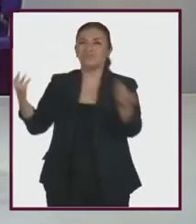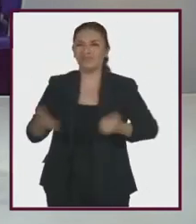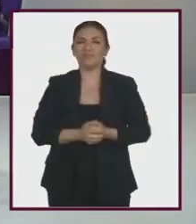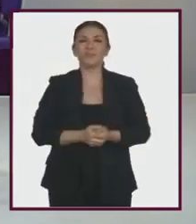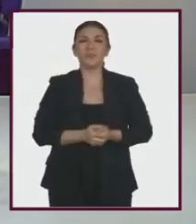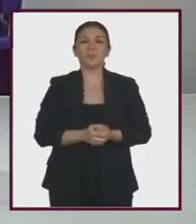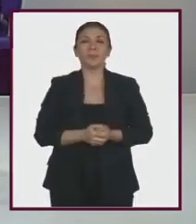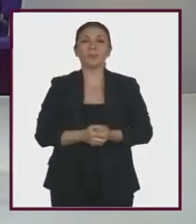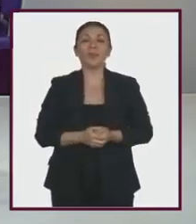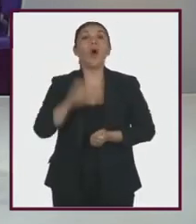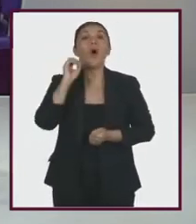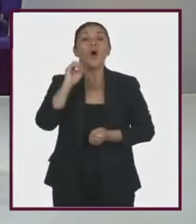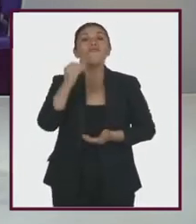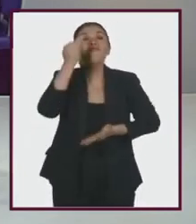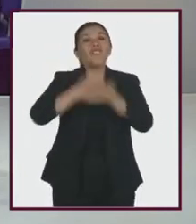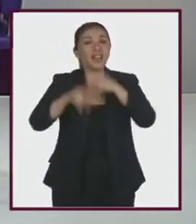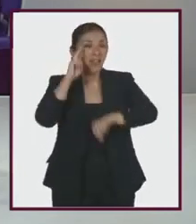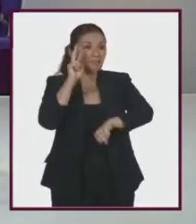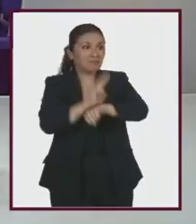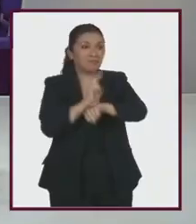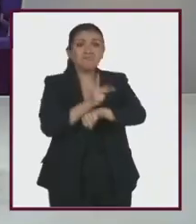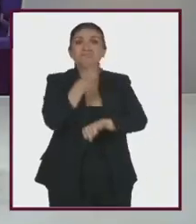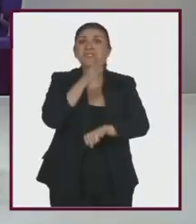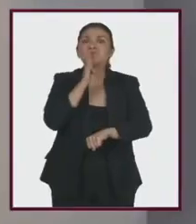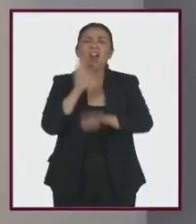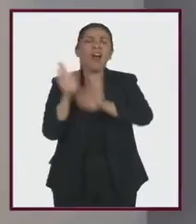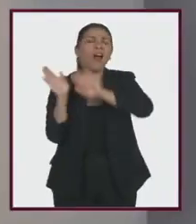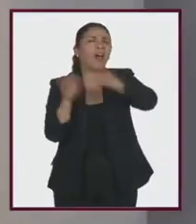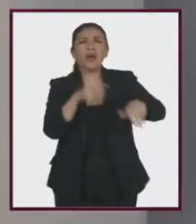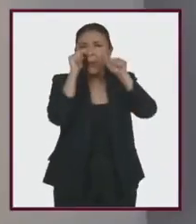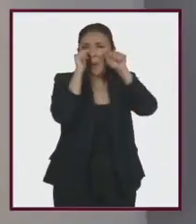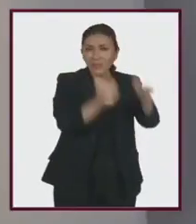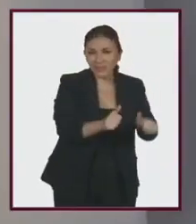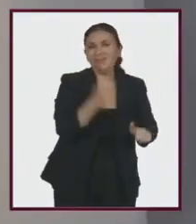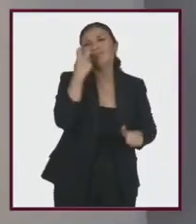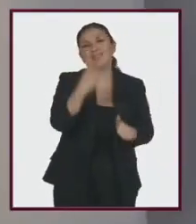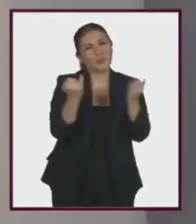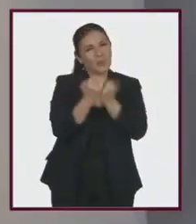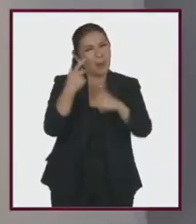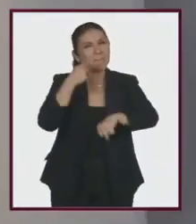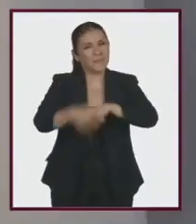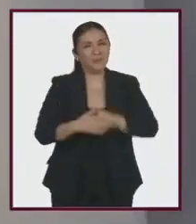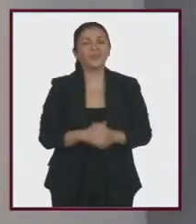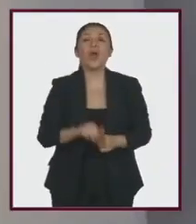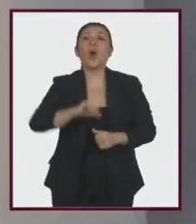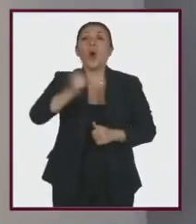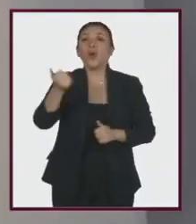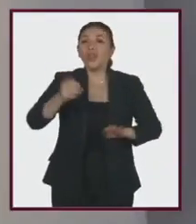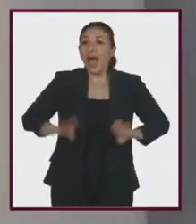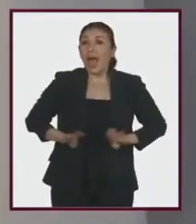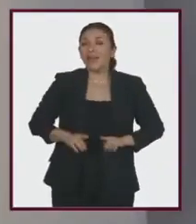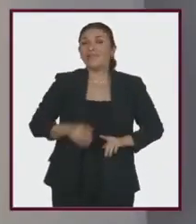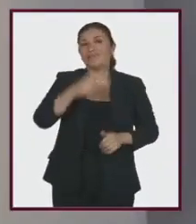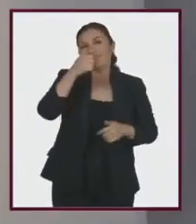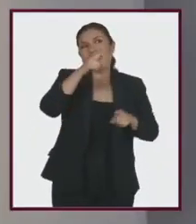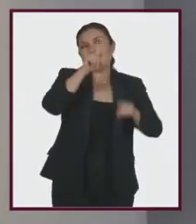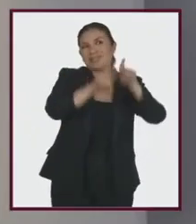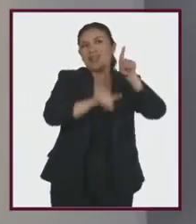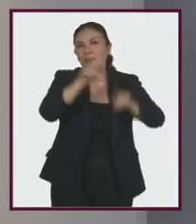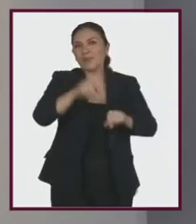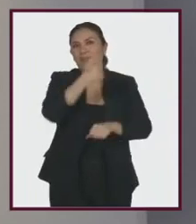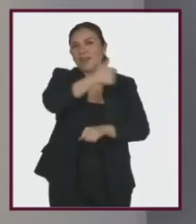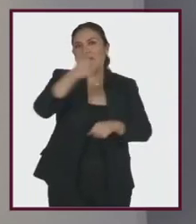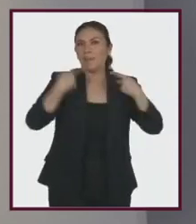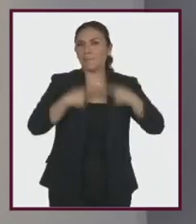La poca supervisión parental también va a ser un riesgo, y hay ciertas características de nuestra personalidad que nos pueden poner en mayor